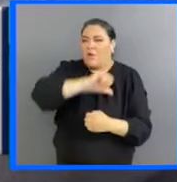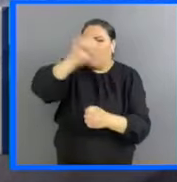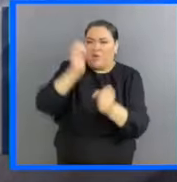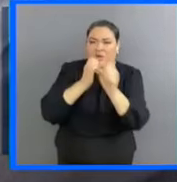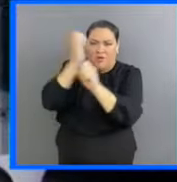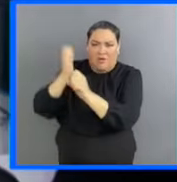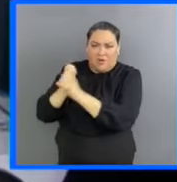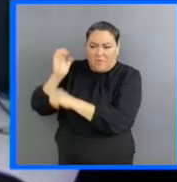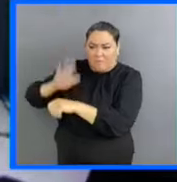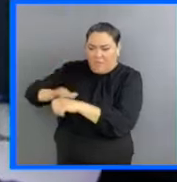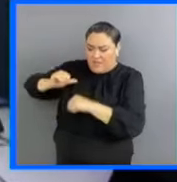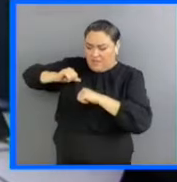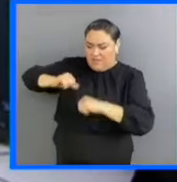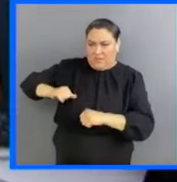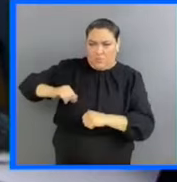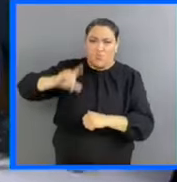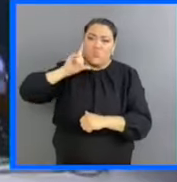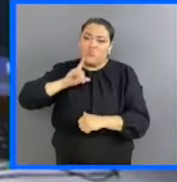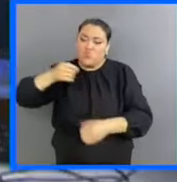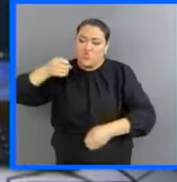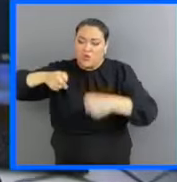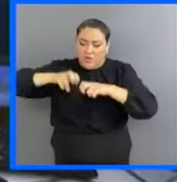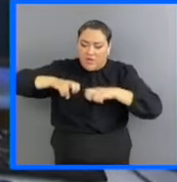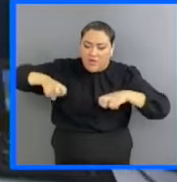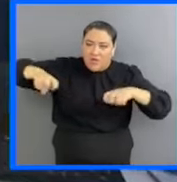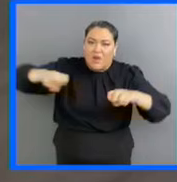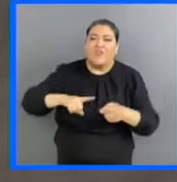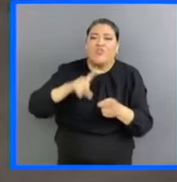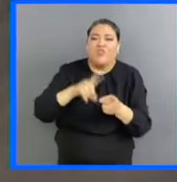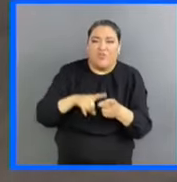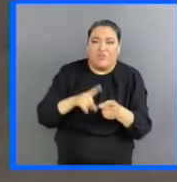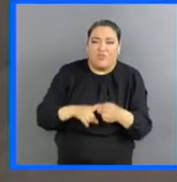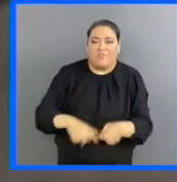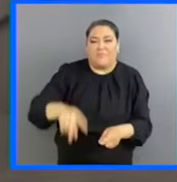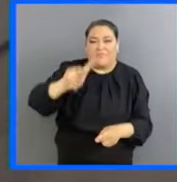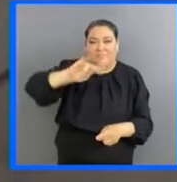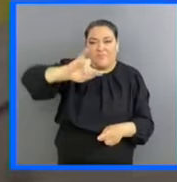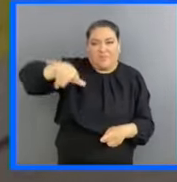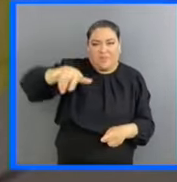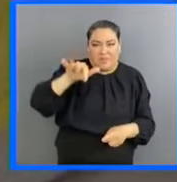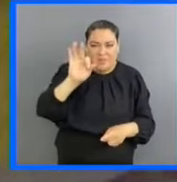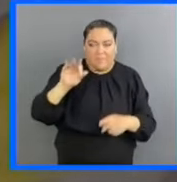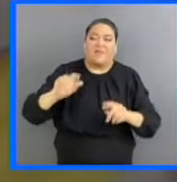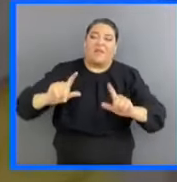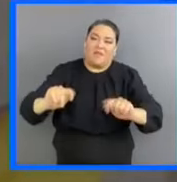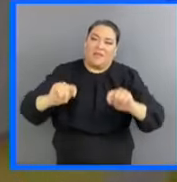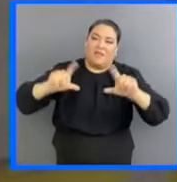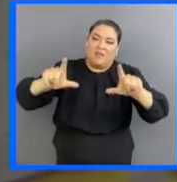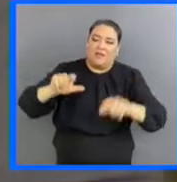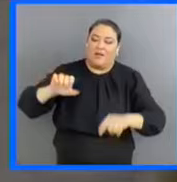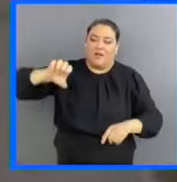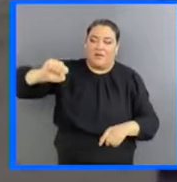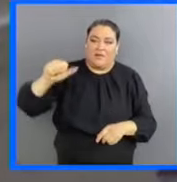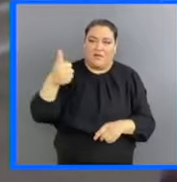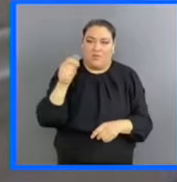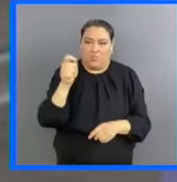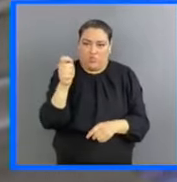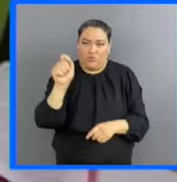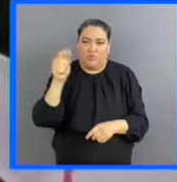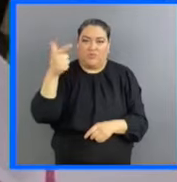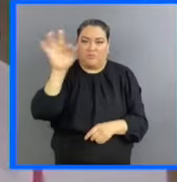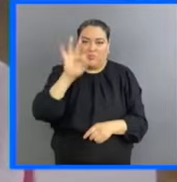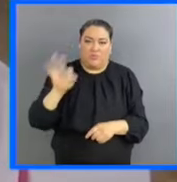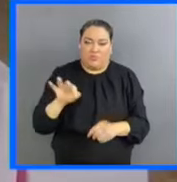de mujeres magistradas se registró en el Poder Judicial de Tlaxcala, con 66.7%, mientras que la